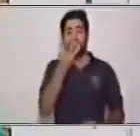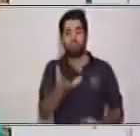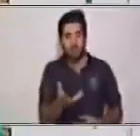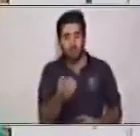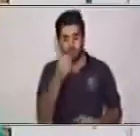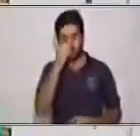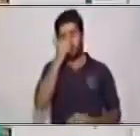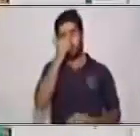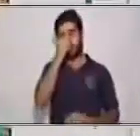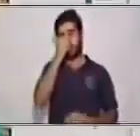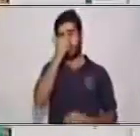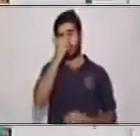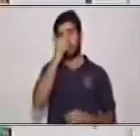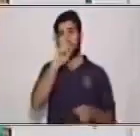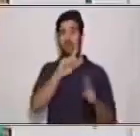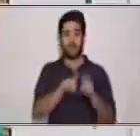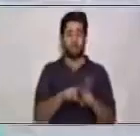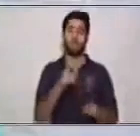aparecen héroes y villanos.